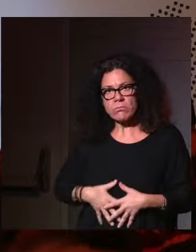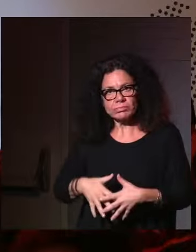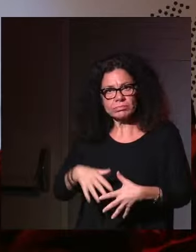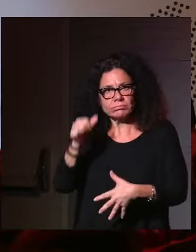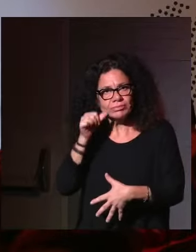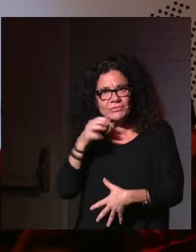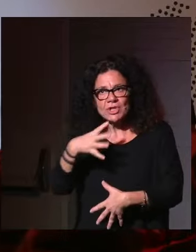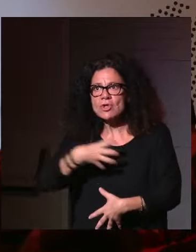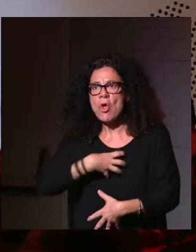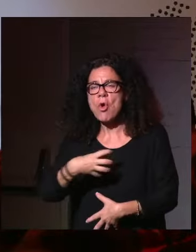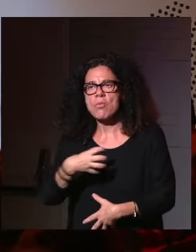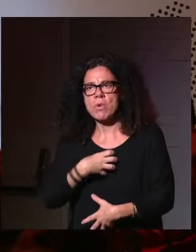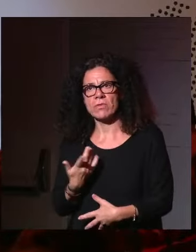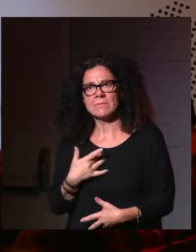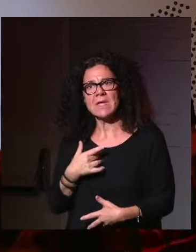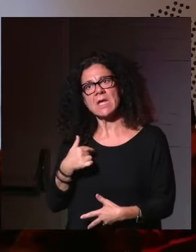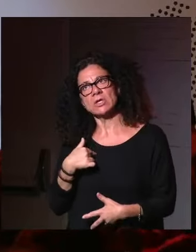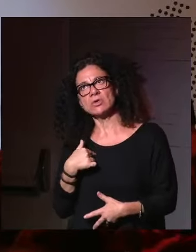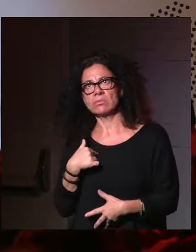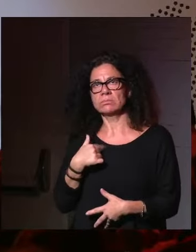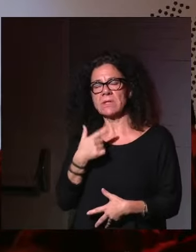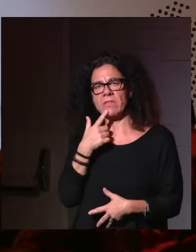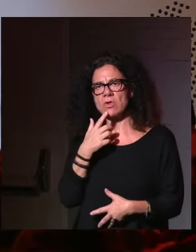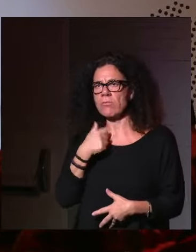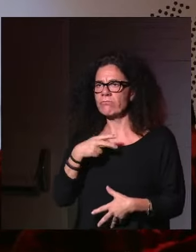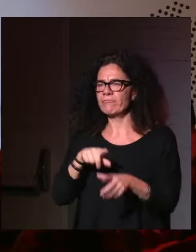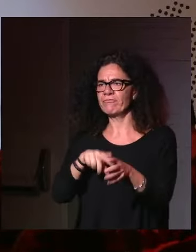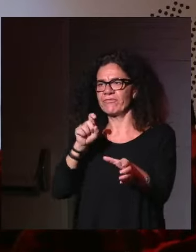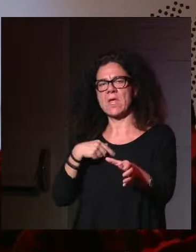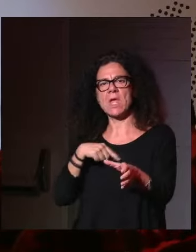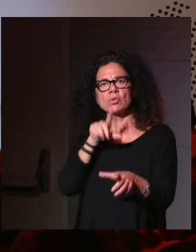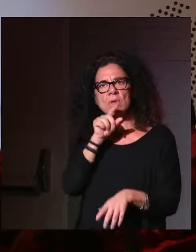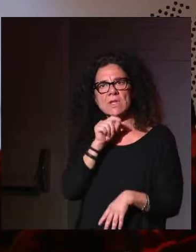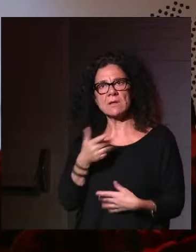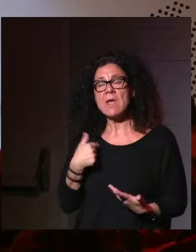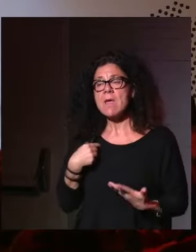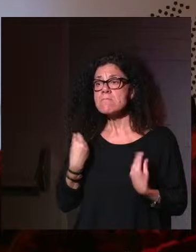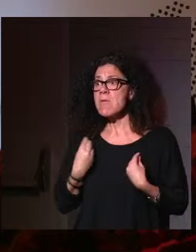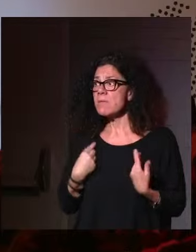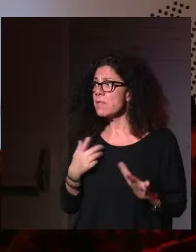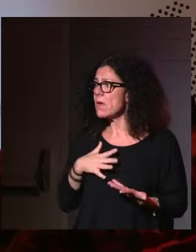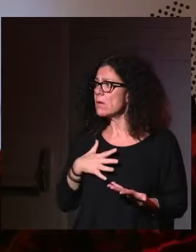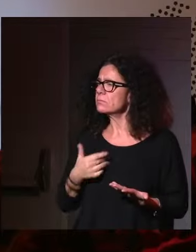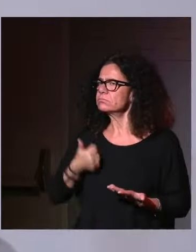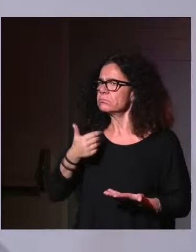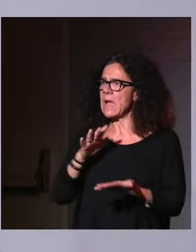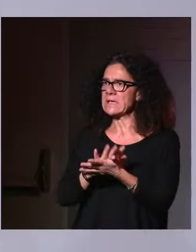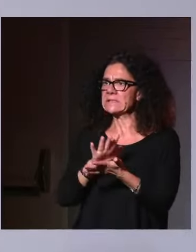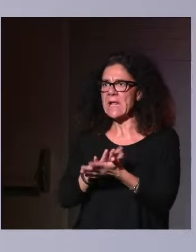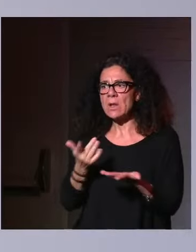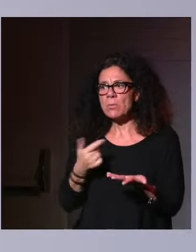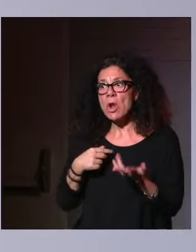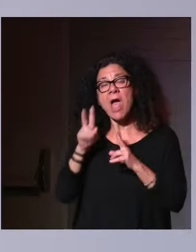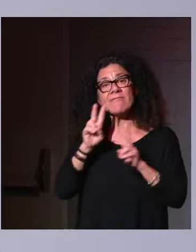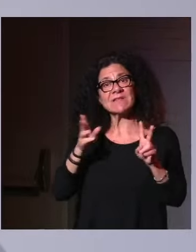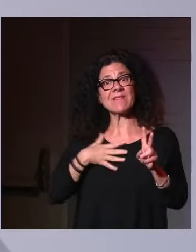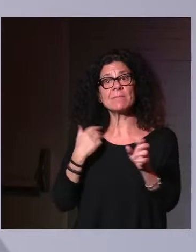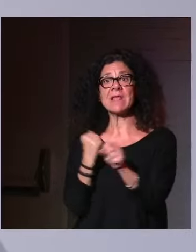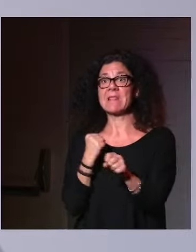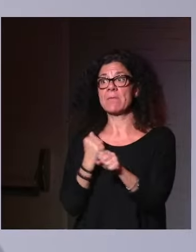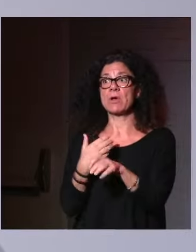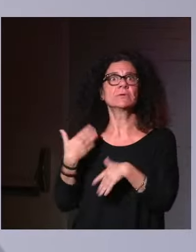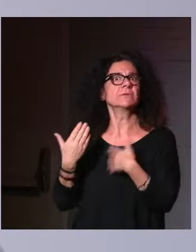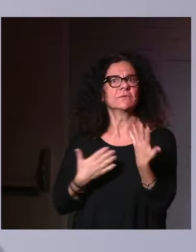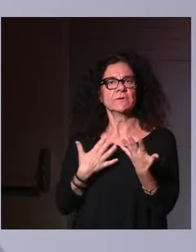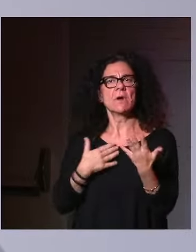embarazada y me tocó decir voy a dejar de twitear Eh mi vida es mejor mucho más tranquila pero la visibilidad de mi trabajo Pues